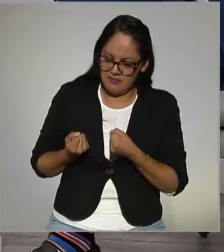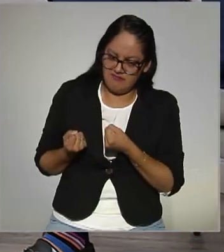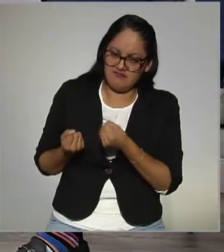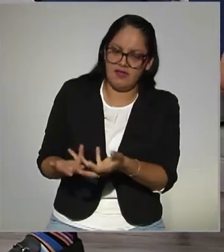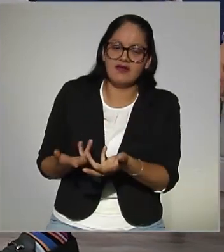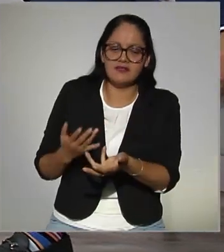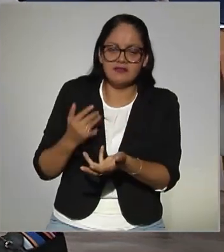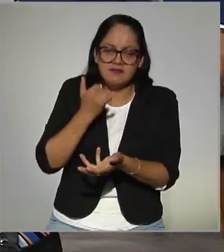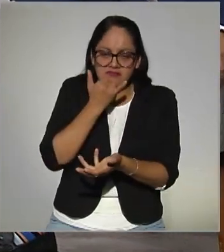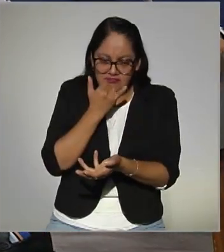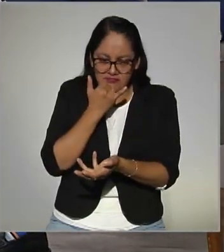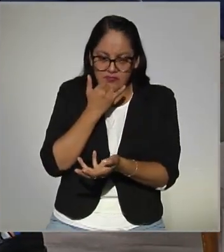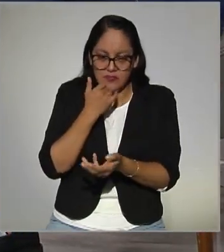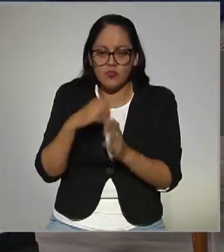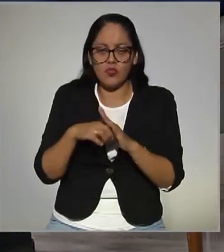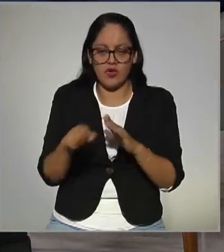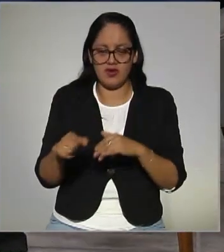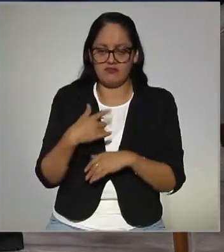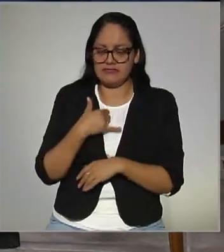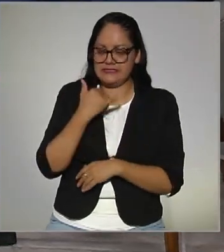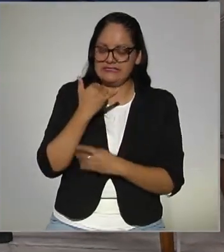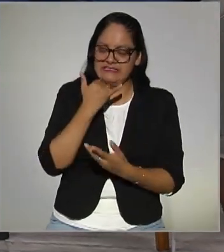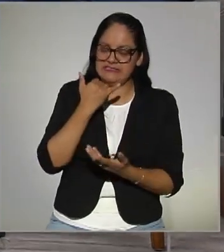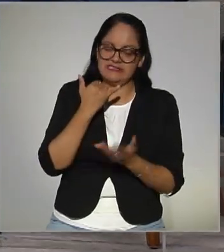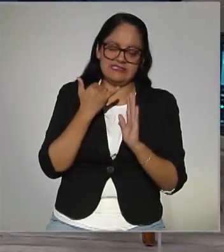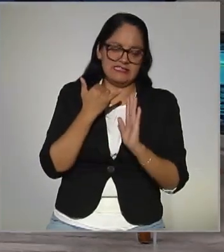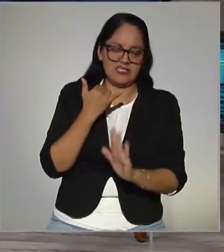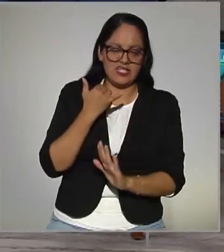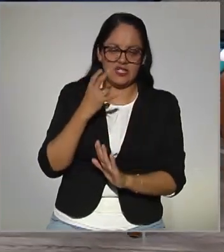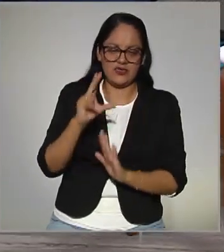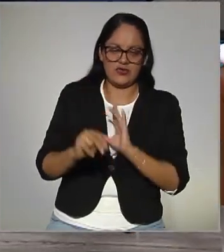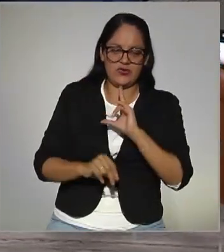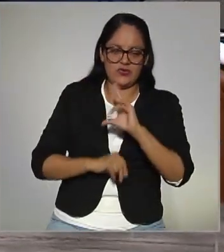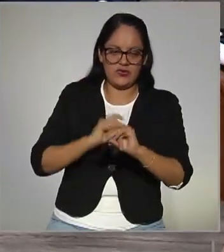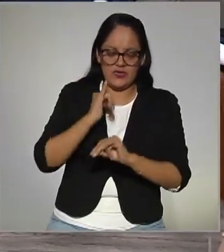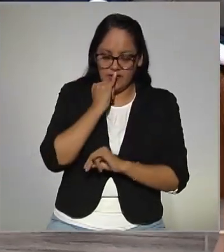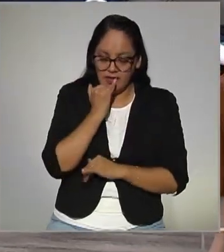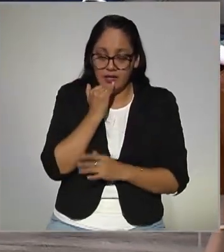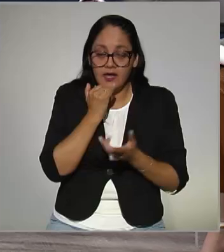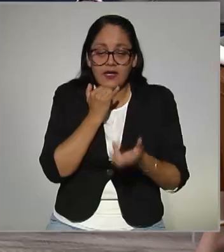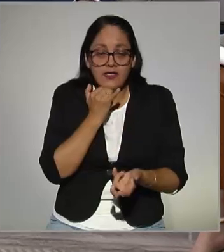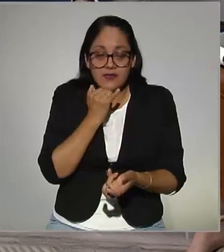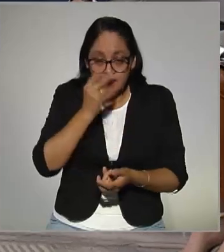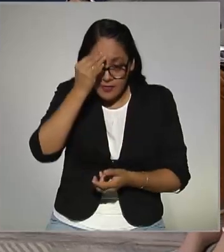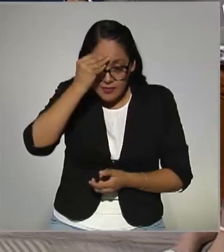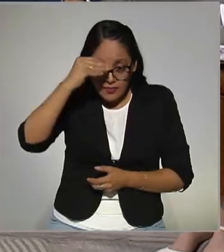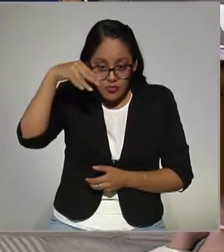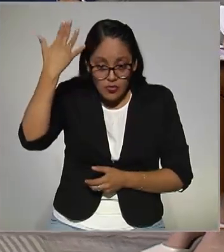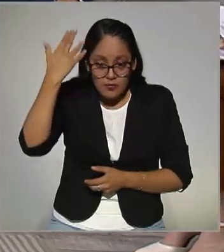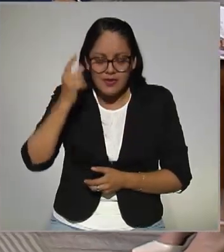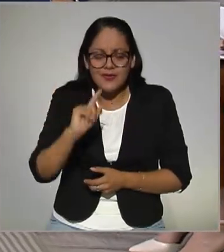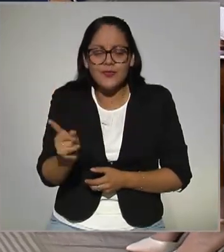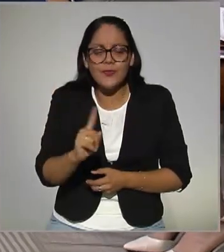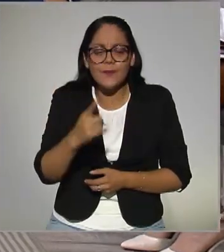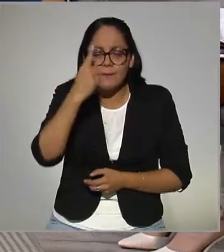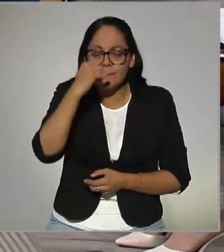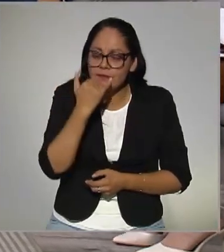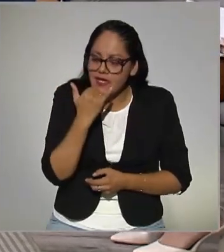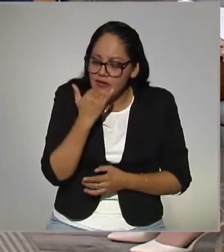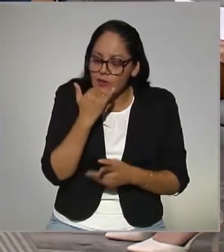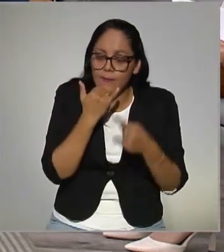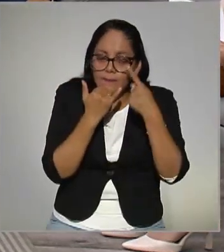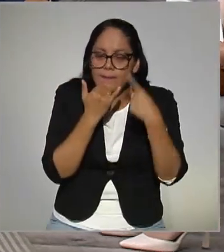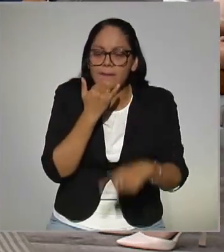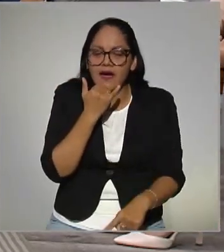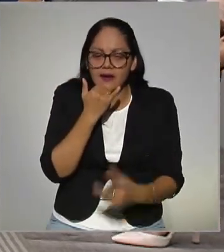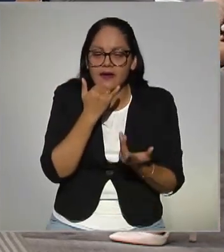no. Y si uno está con el perdón atorado, digámoslo, apretado, no necesariamente para olvidar, como decían, ¿no? Sino para